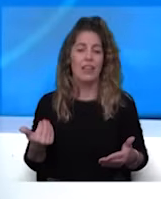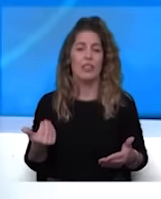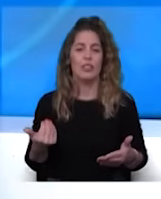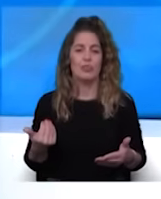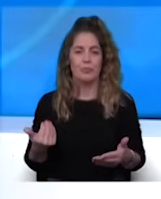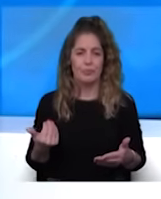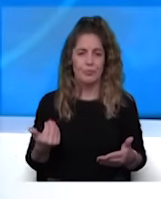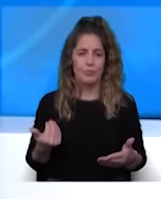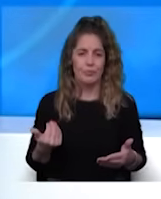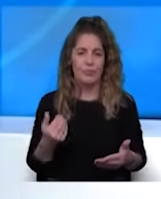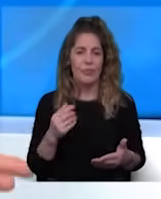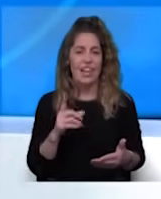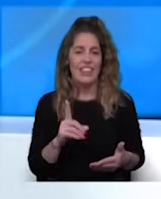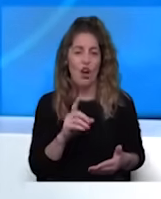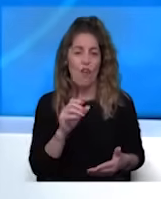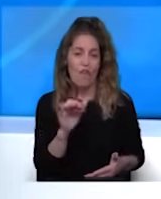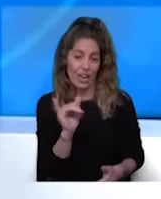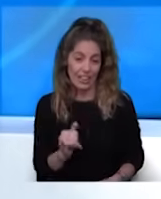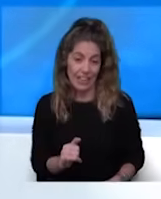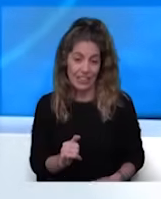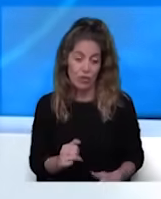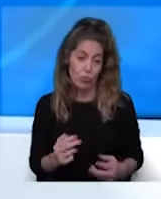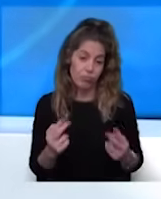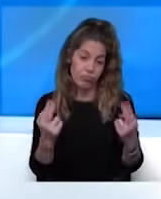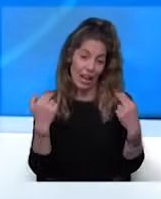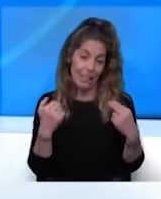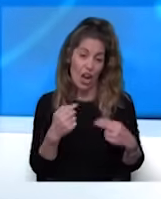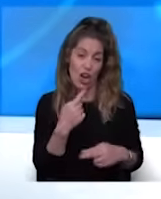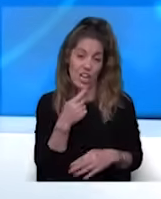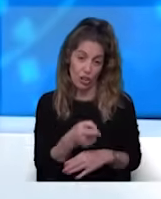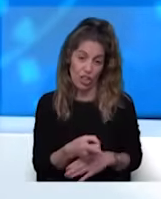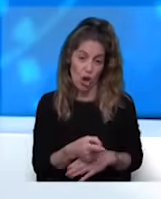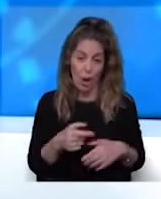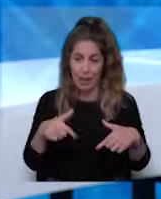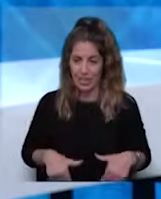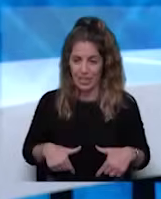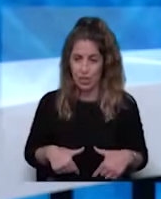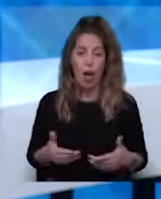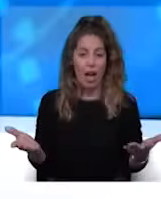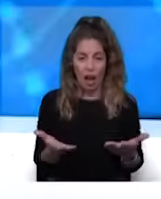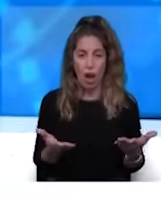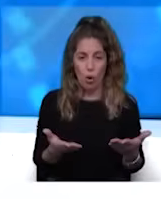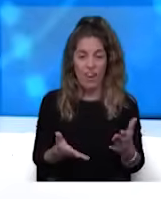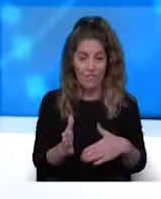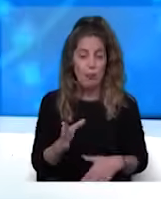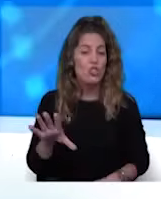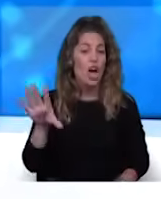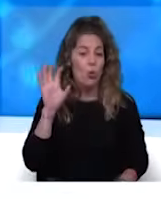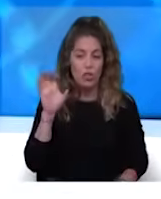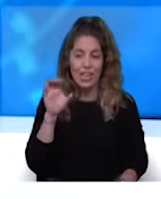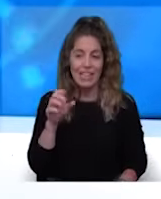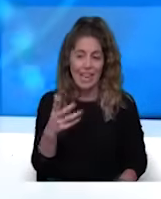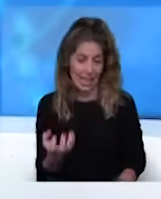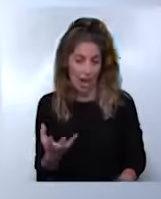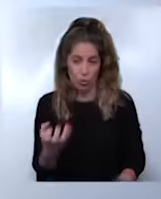este Diego Fernández tuvo que acatar lo que le ordenó el ministro pero así que si te parece vamos a escuchar este este